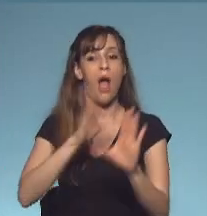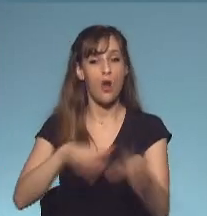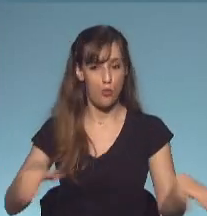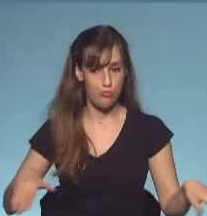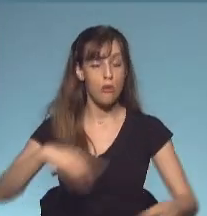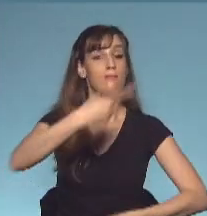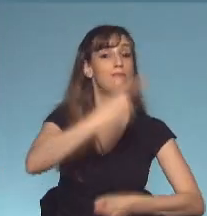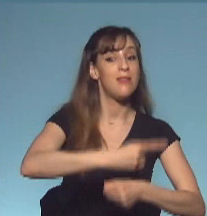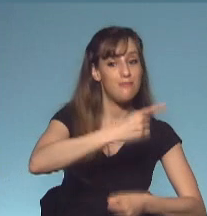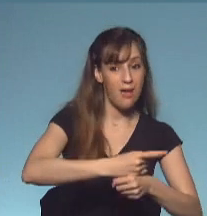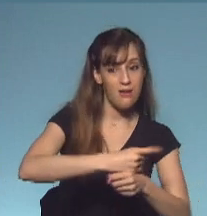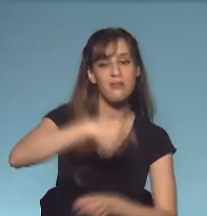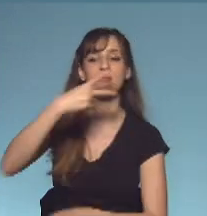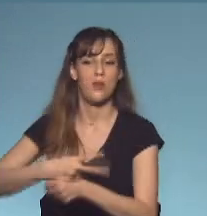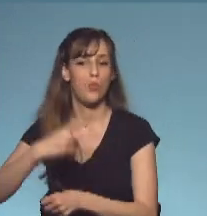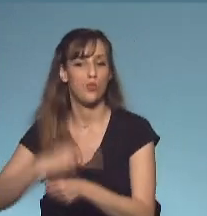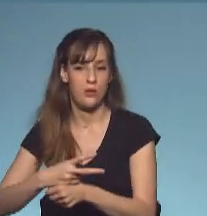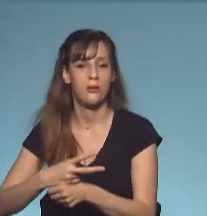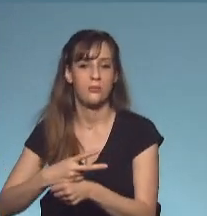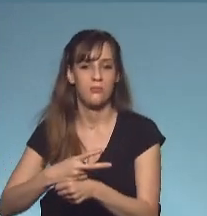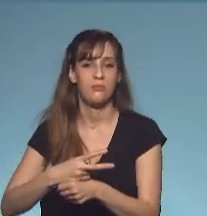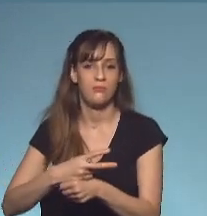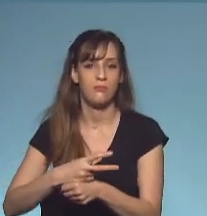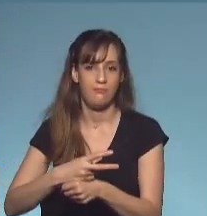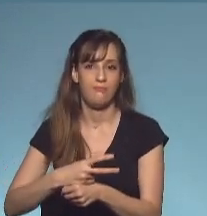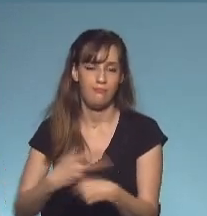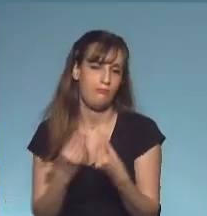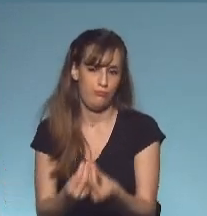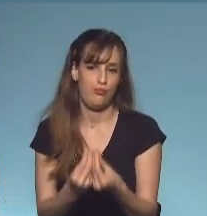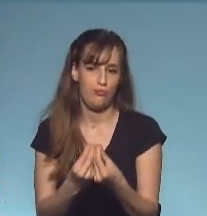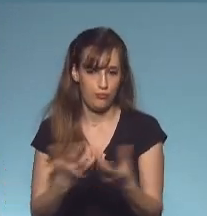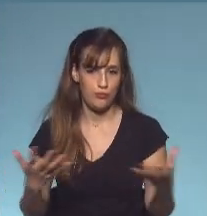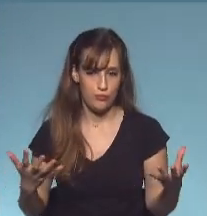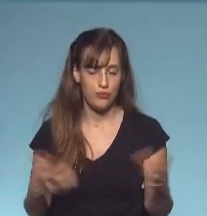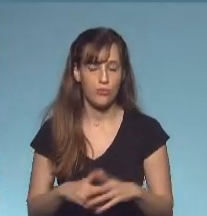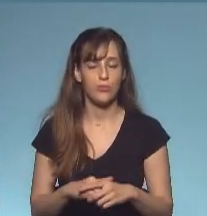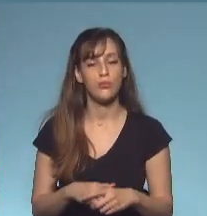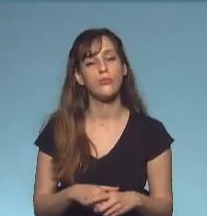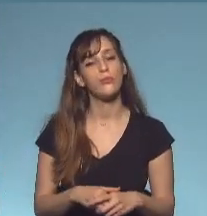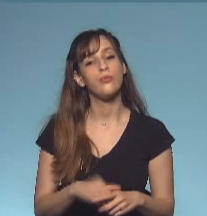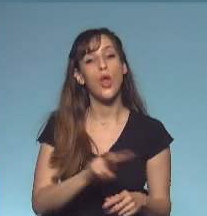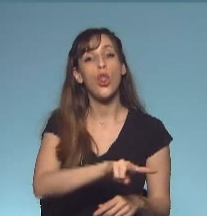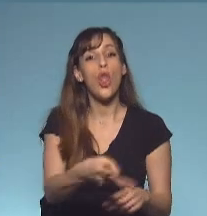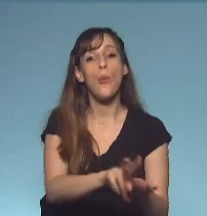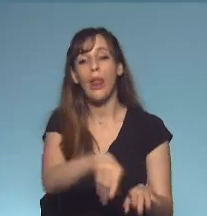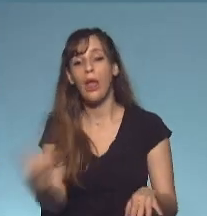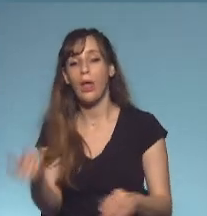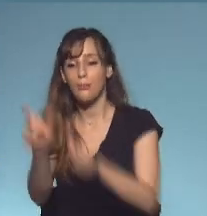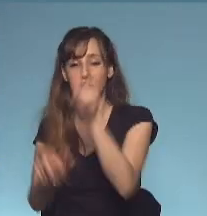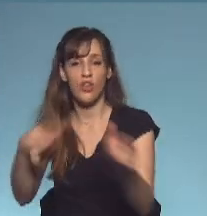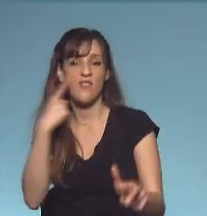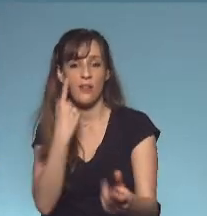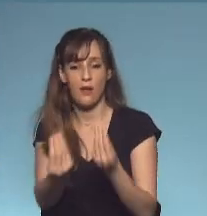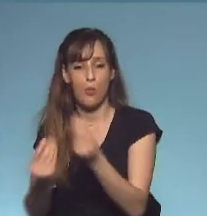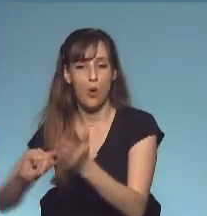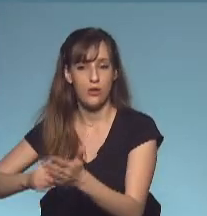y secundaria. Es casi el doble de todos los habitantes, por ejemplo, de la ciudad de Buenos Aires. Es claramente la